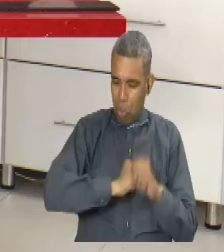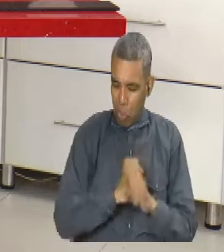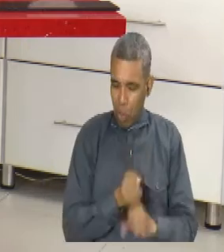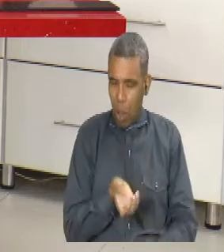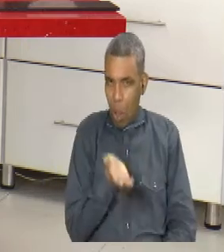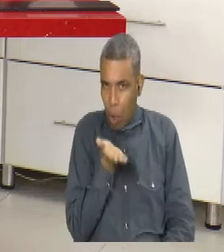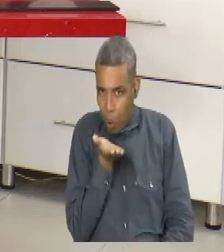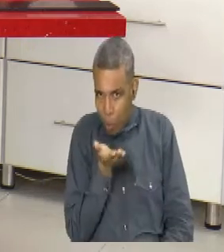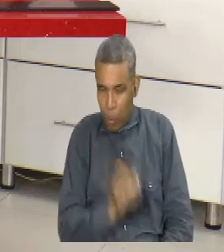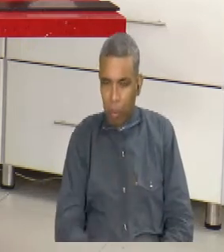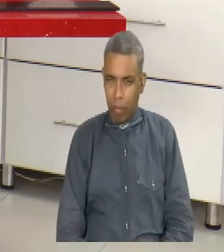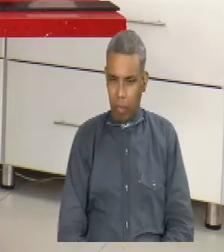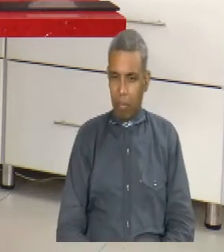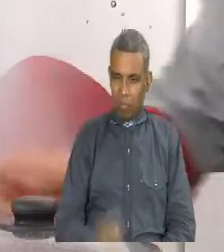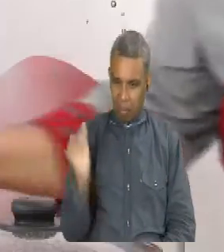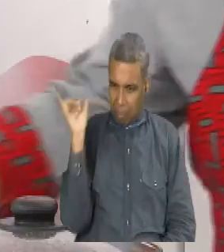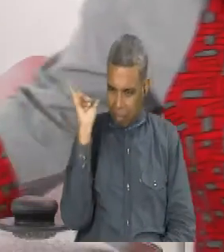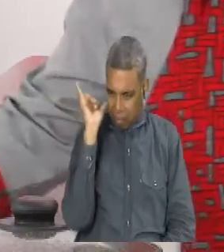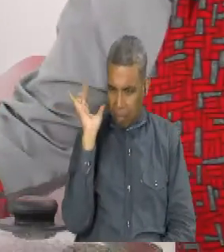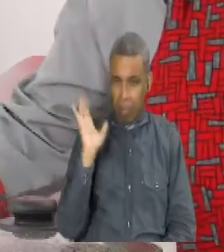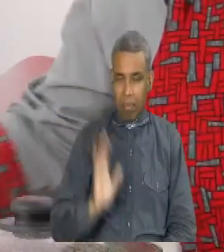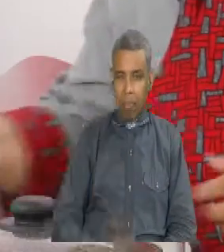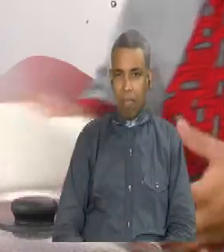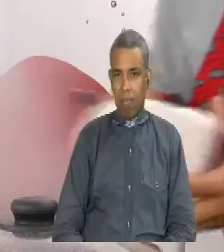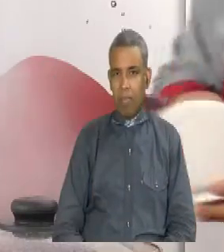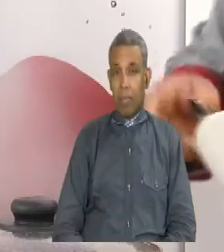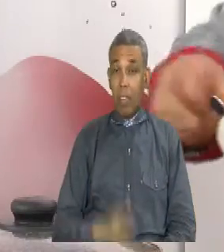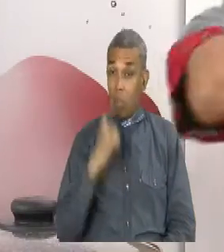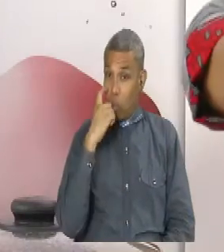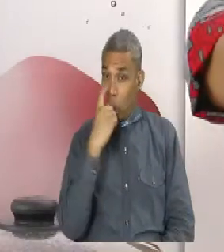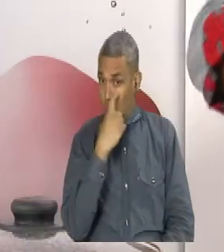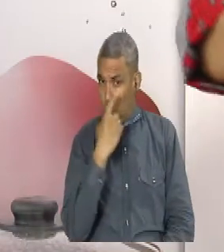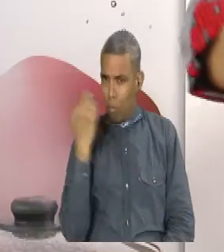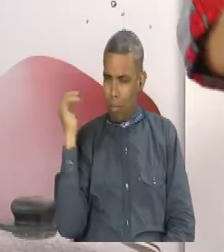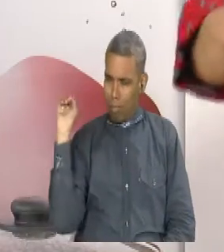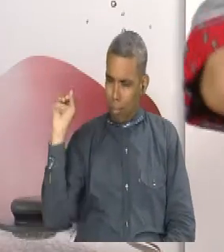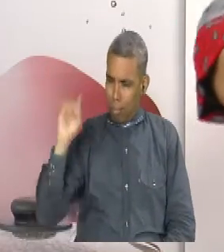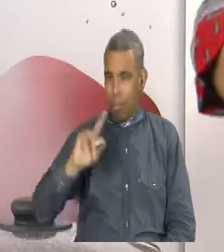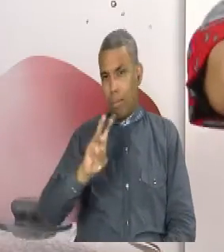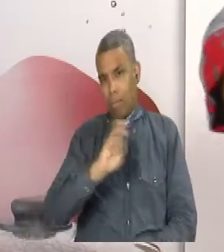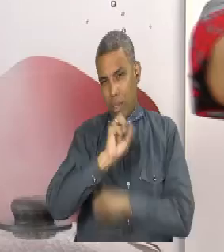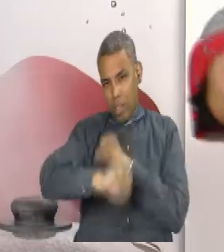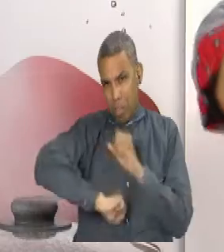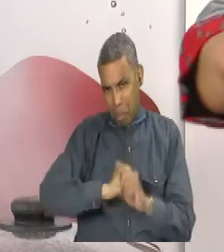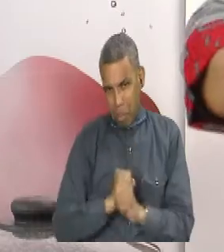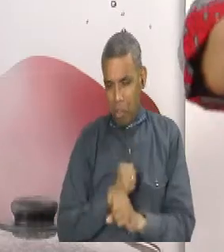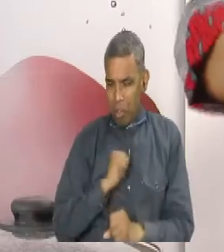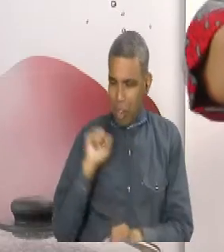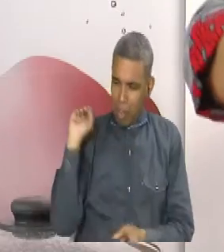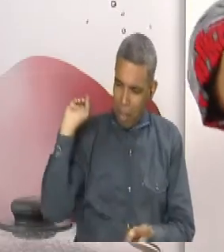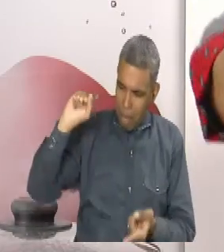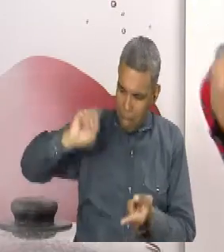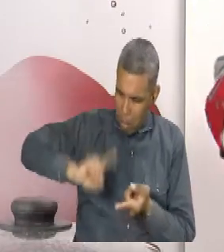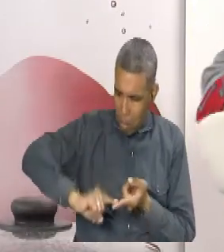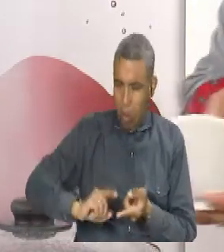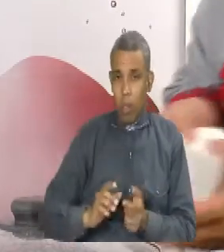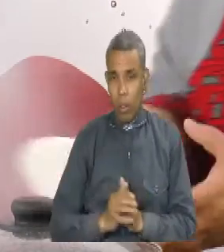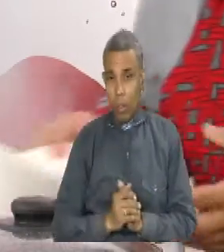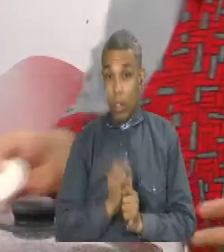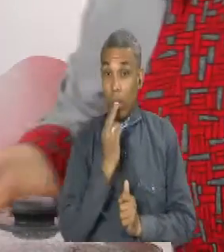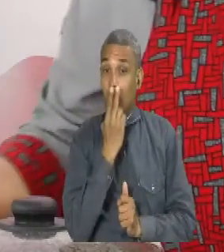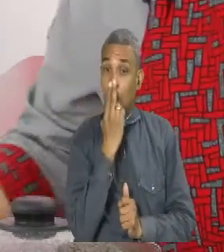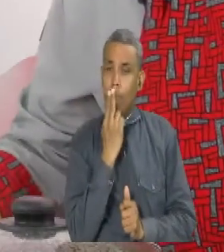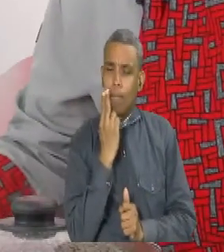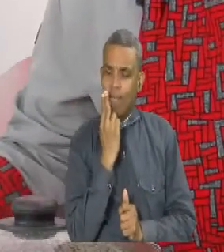la parte de óptica y la parte de la salud visual hace más de 8 años. Estoy full comprometida con eso porque